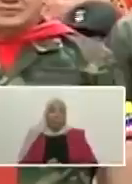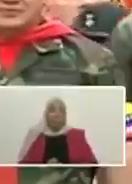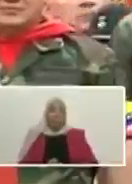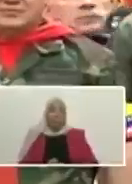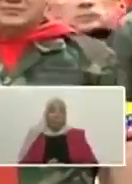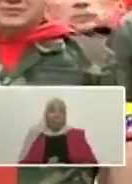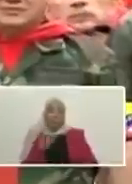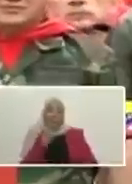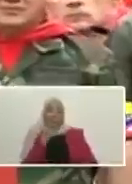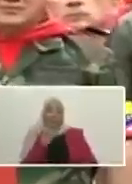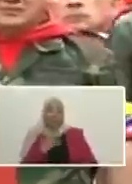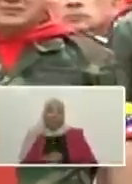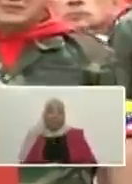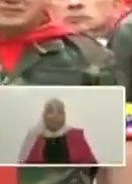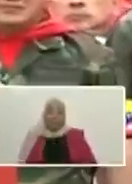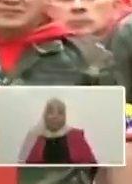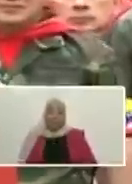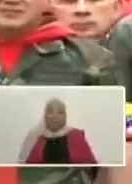Hasta que de repente,